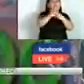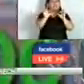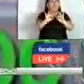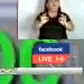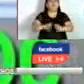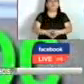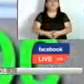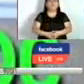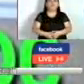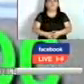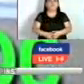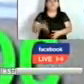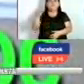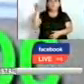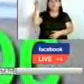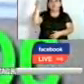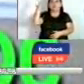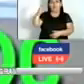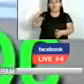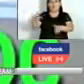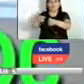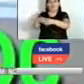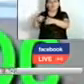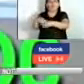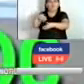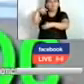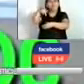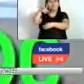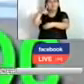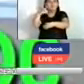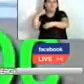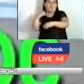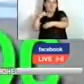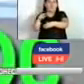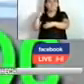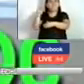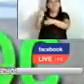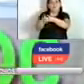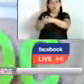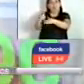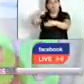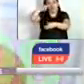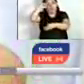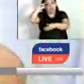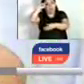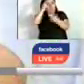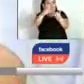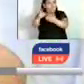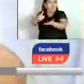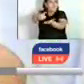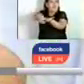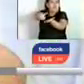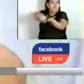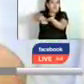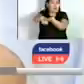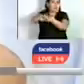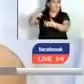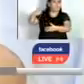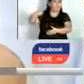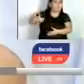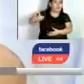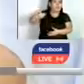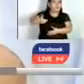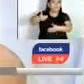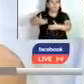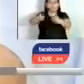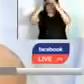forma. Parada anteriormente militó en el Partido Demócrata Cristiano, PDC. Trabajó en varias alcaldías y varios años dedicado